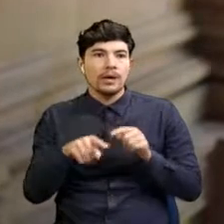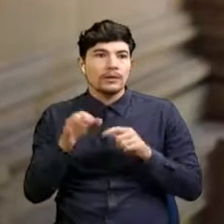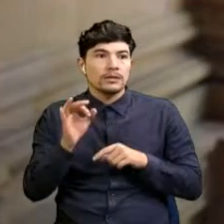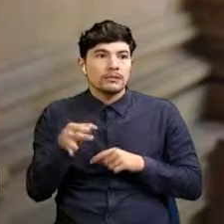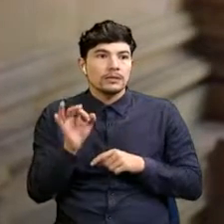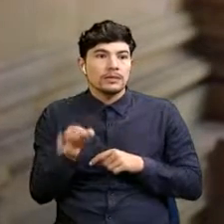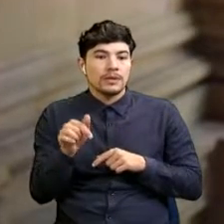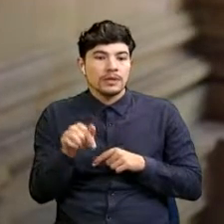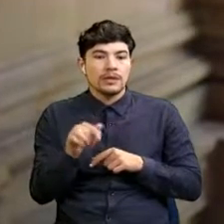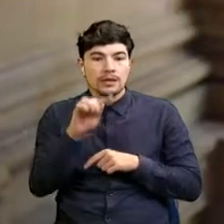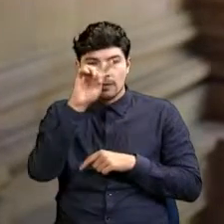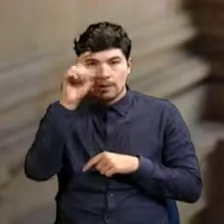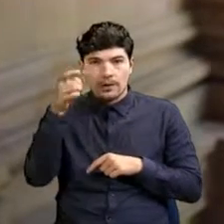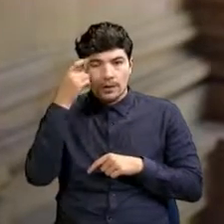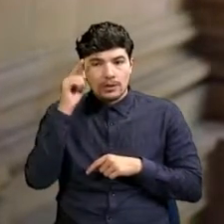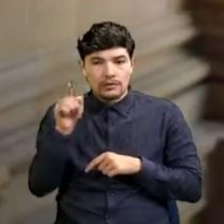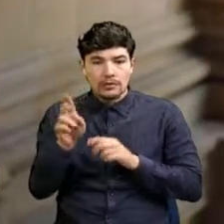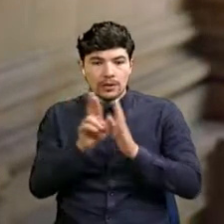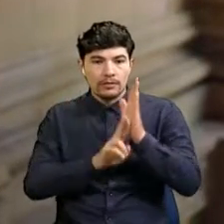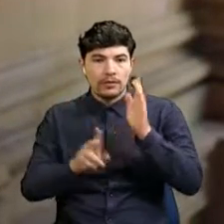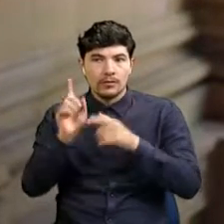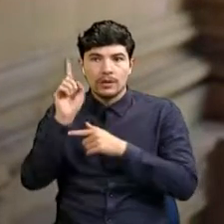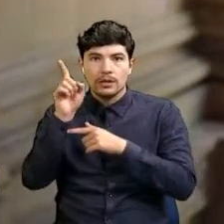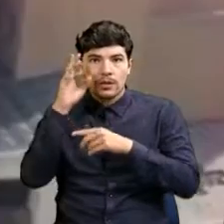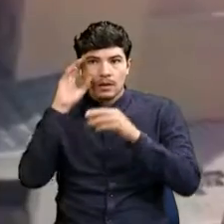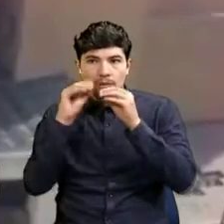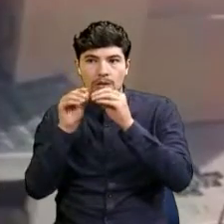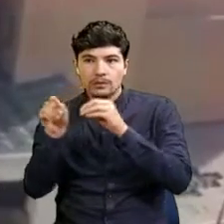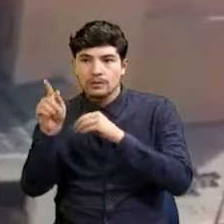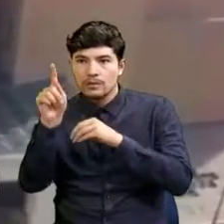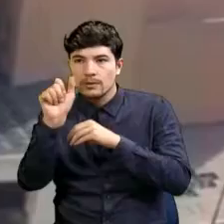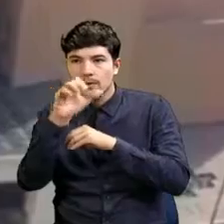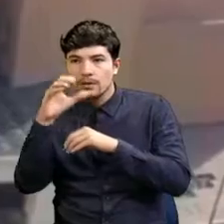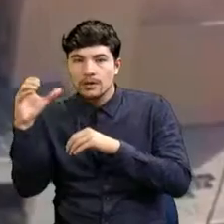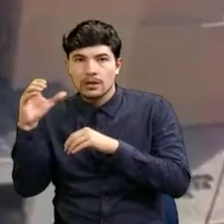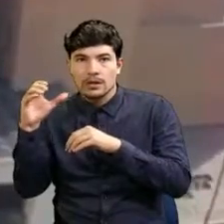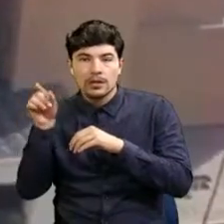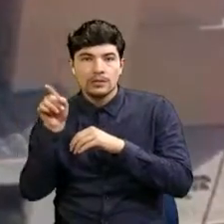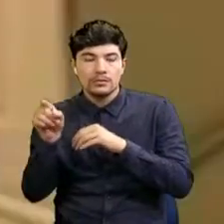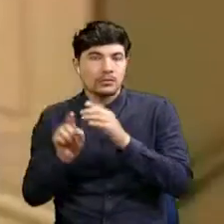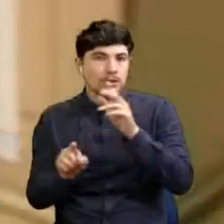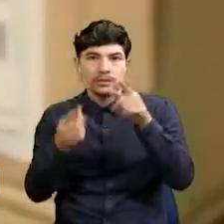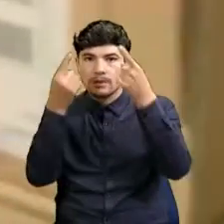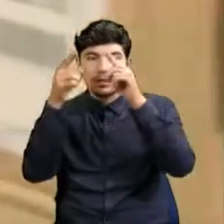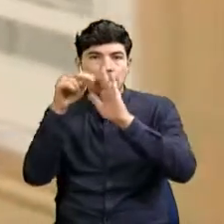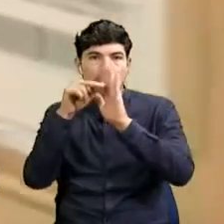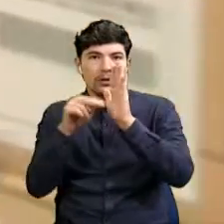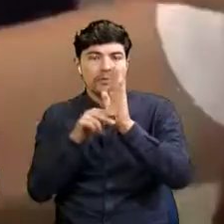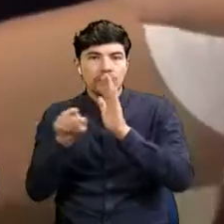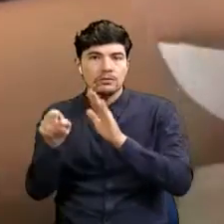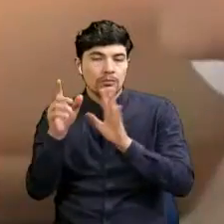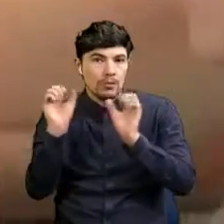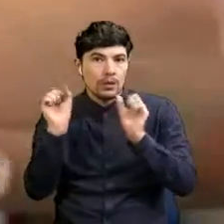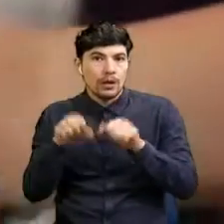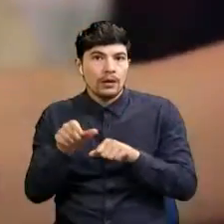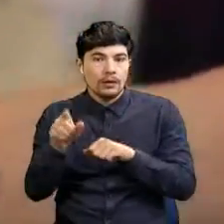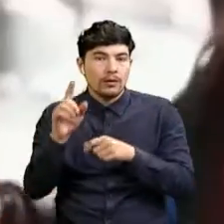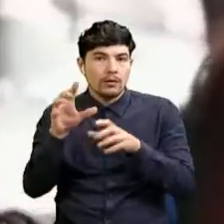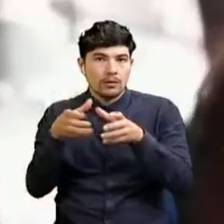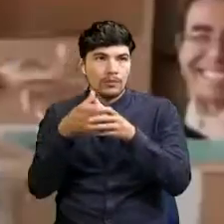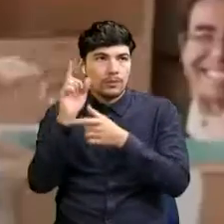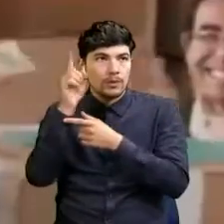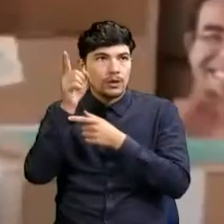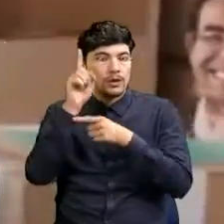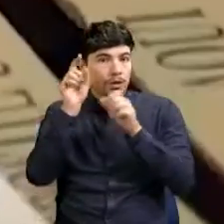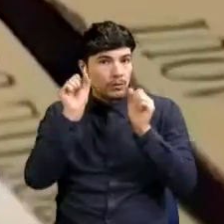todo lo de este gobierno, esta reforma política fue concertada con las FARC. Una de las principales normas es la posibilidad de que los partidos políticos presenten listas